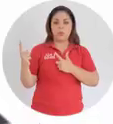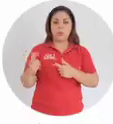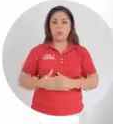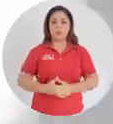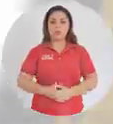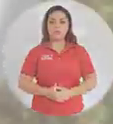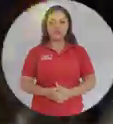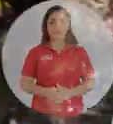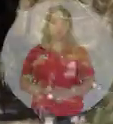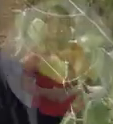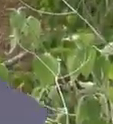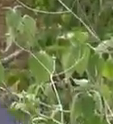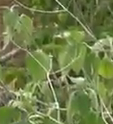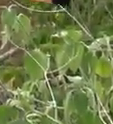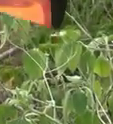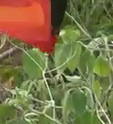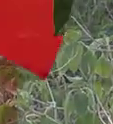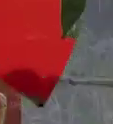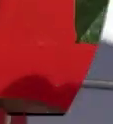¿verdad?